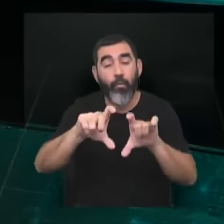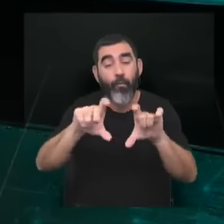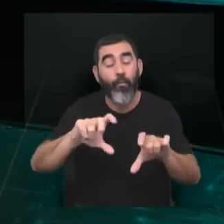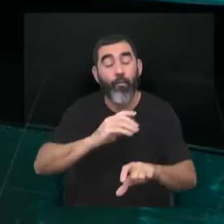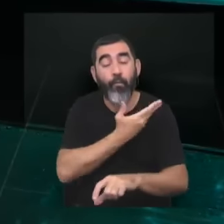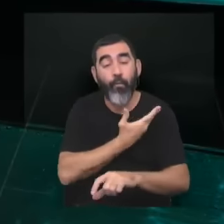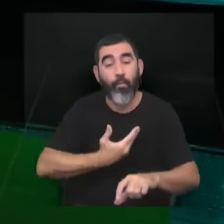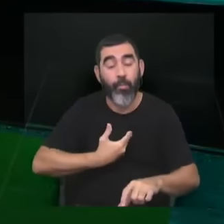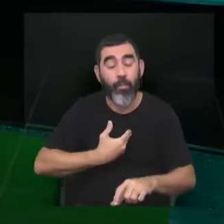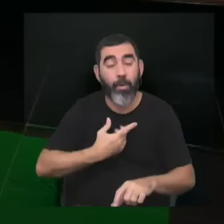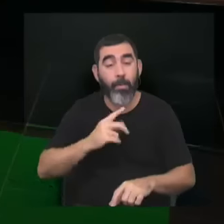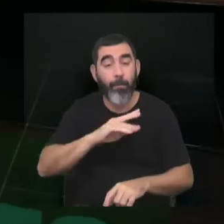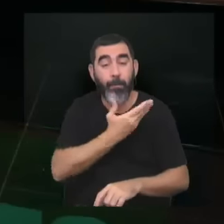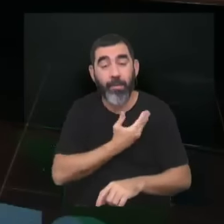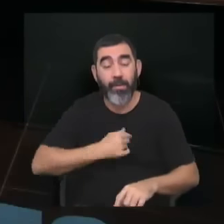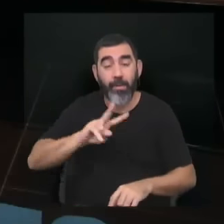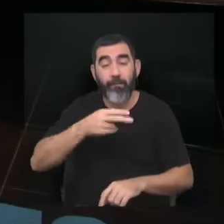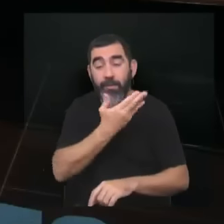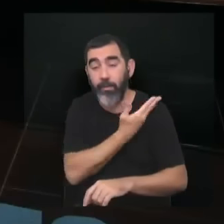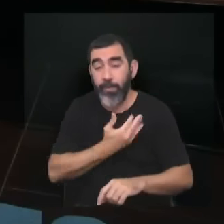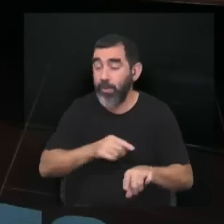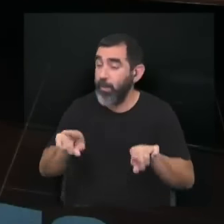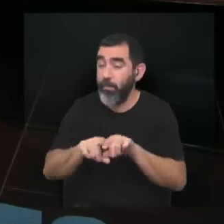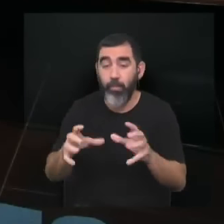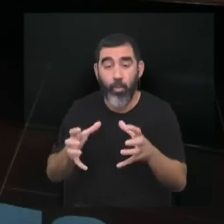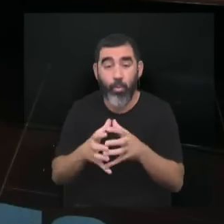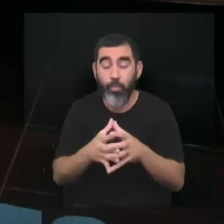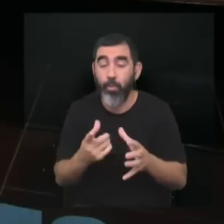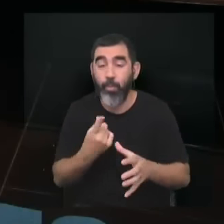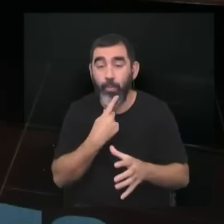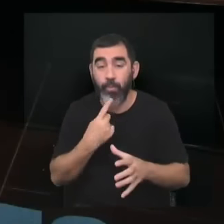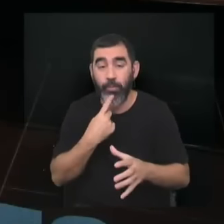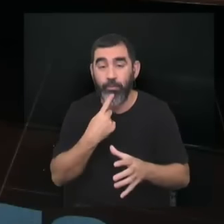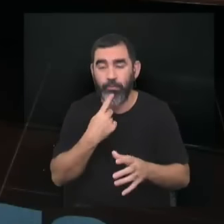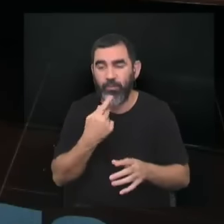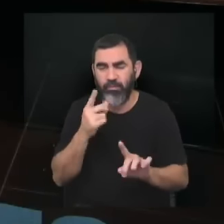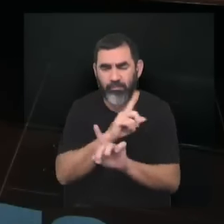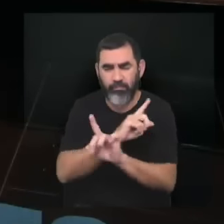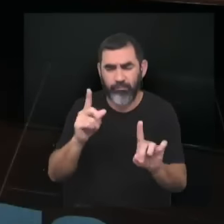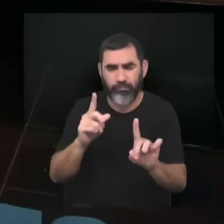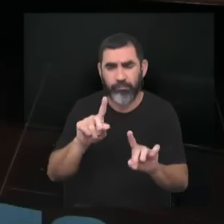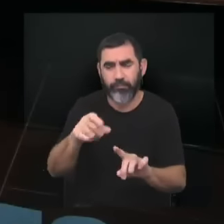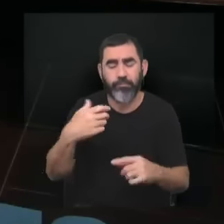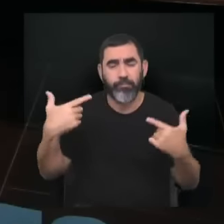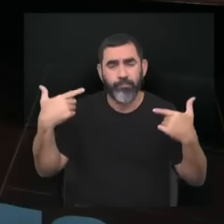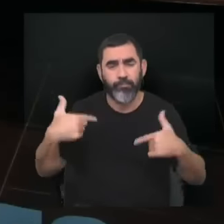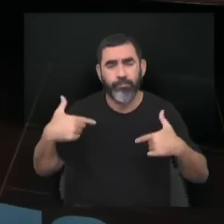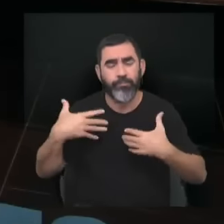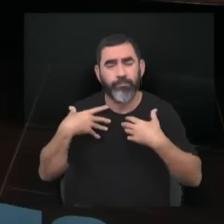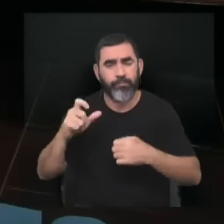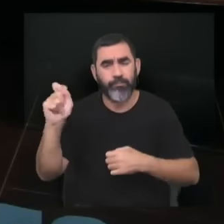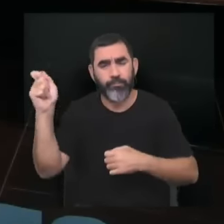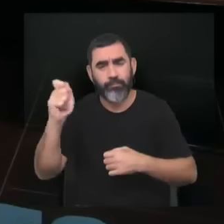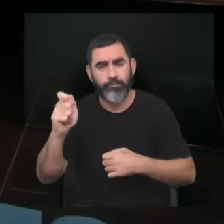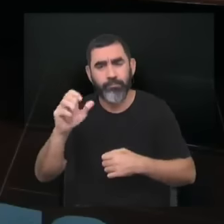debería integrarse necesariamente por miembros de su fuerza política descartando la posibilidad de que el exministro de salud pública